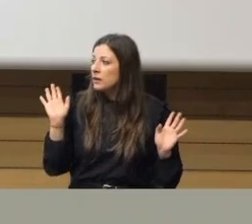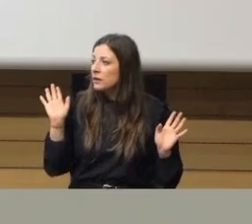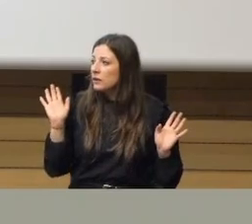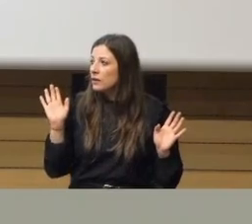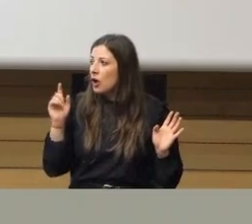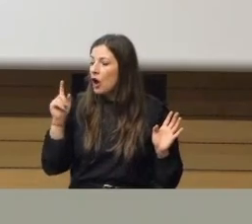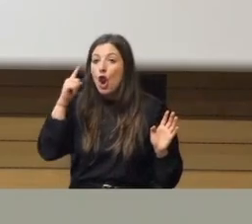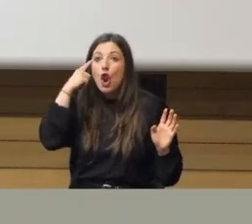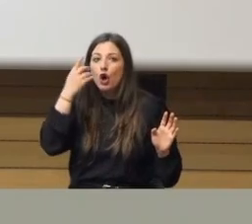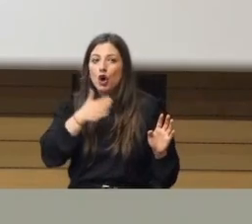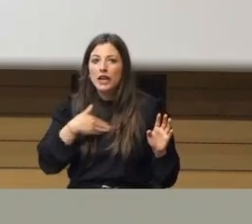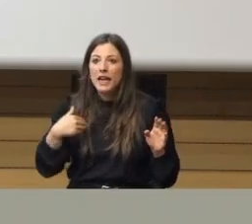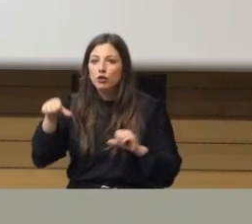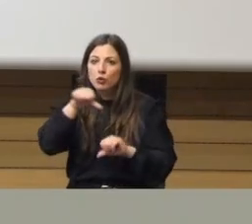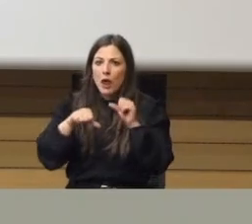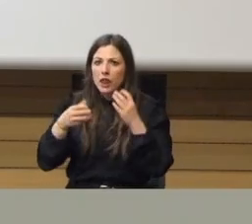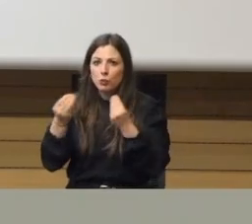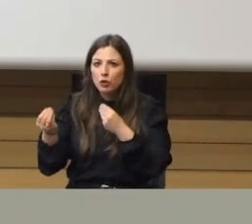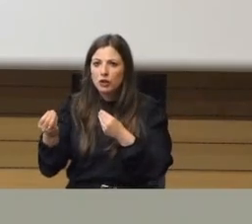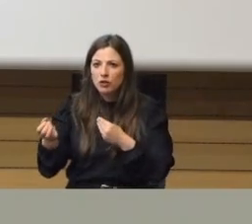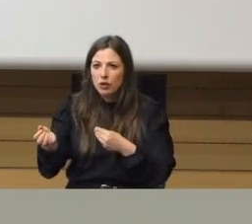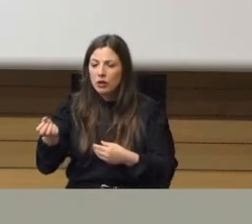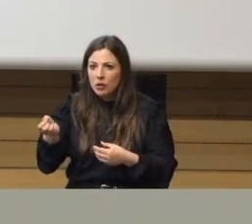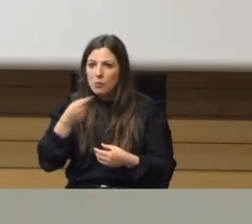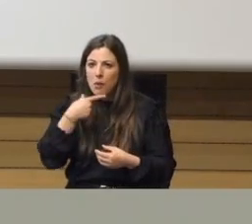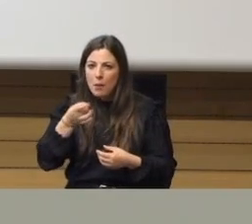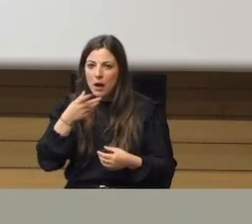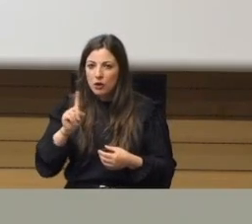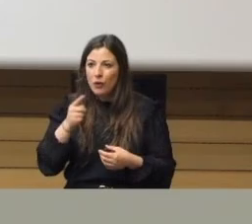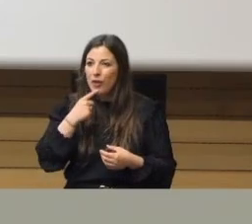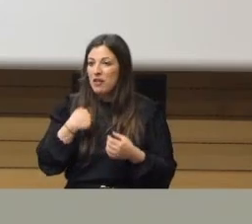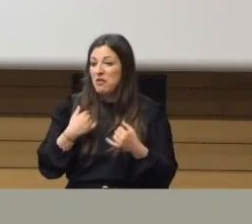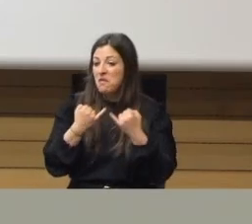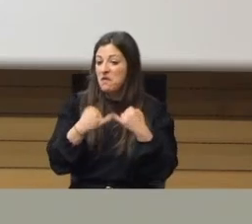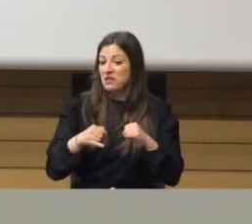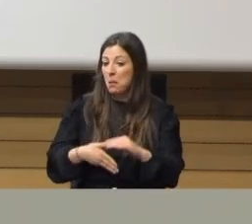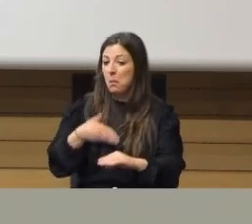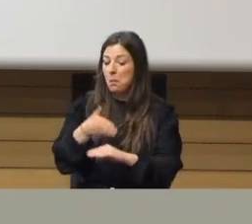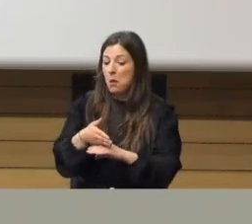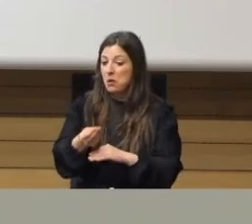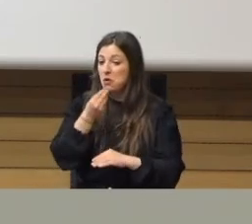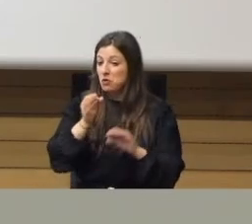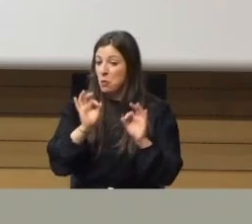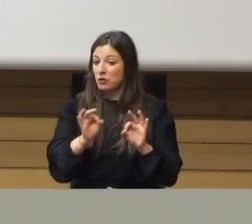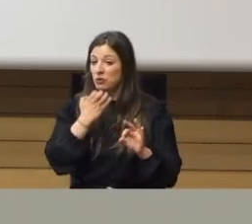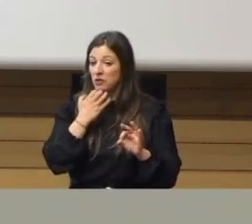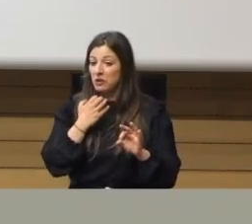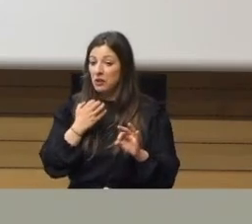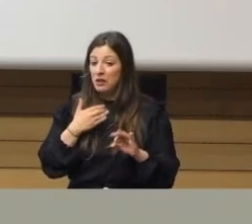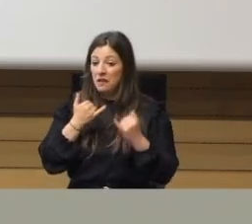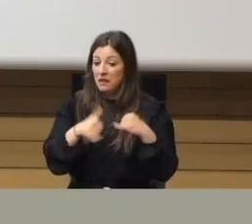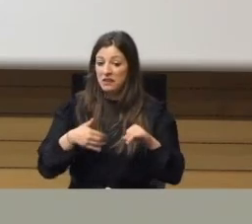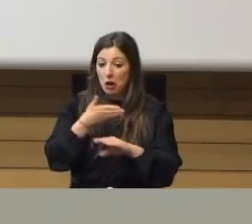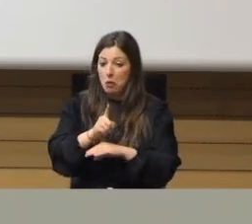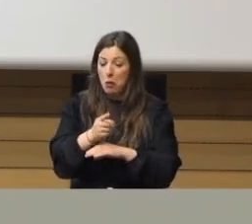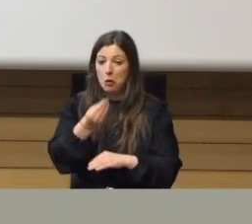quiere consumir muchas sustancias. Es el que dice, yo me voy a esta fiesta y consumo esto. Y si no voy a esa fiesta, no consumo.